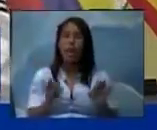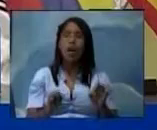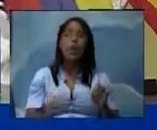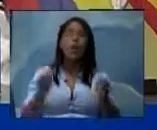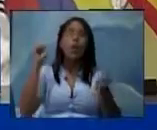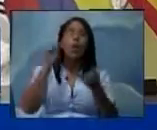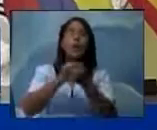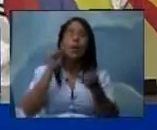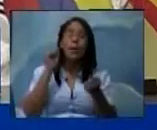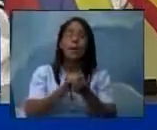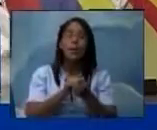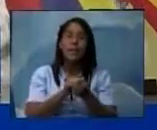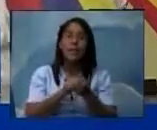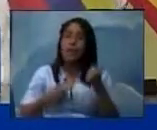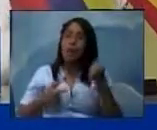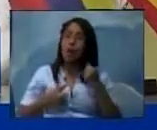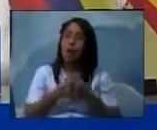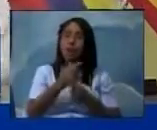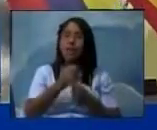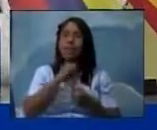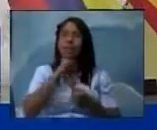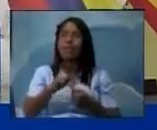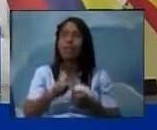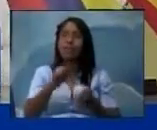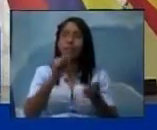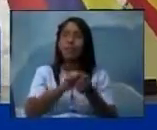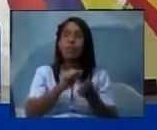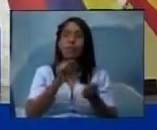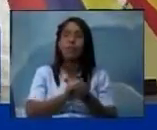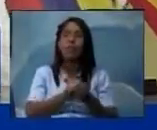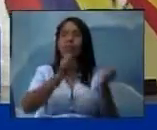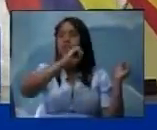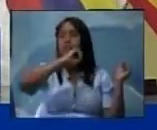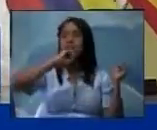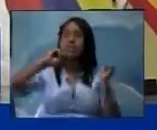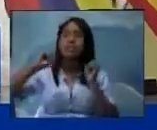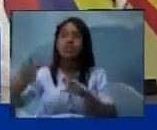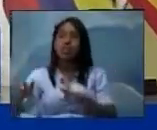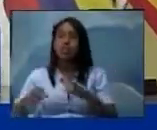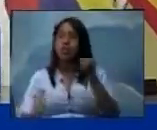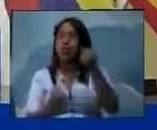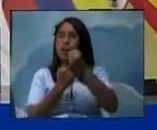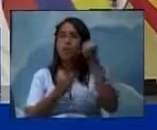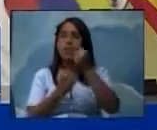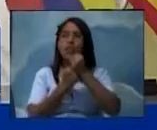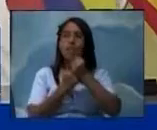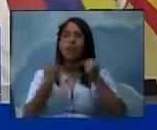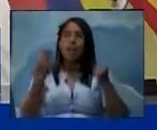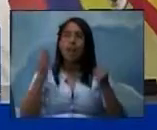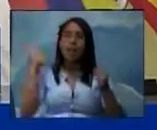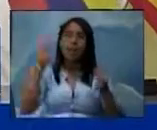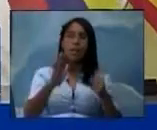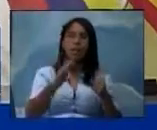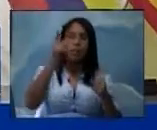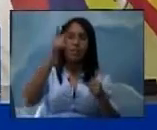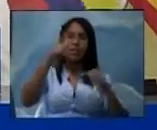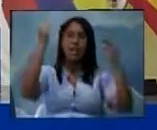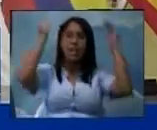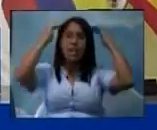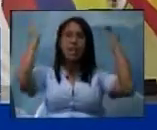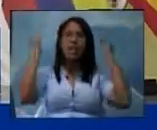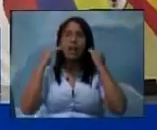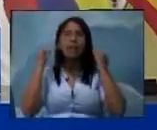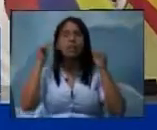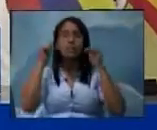Una piedra cortada, esa es la piedra que desecharon los edificadores, que ha venido a ser cabeza